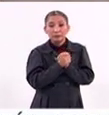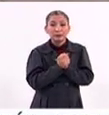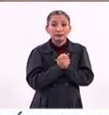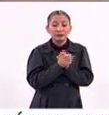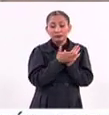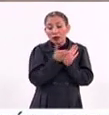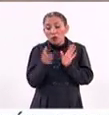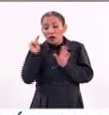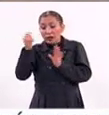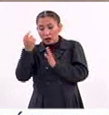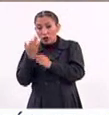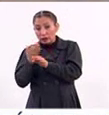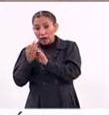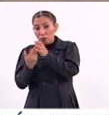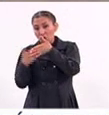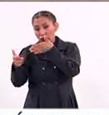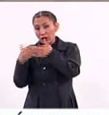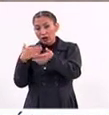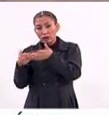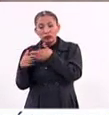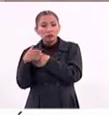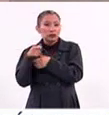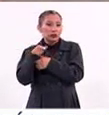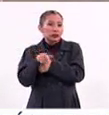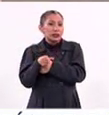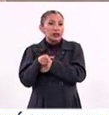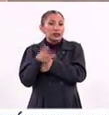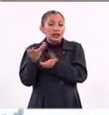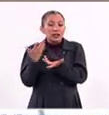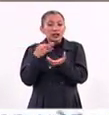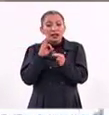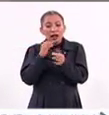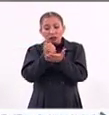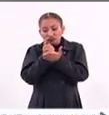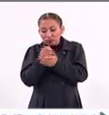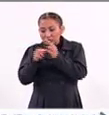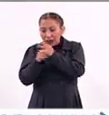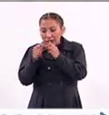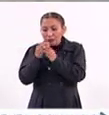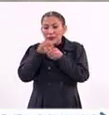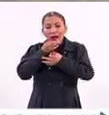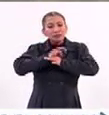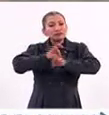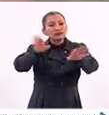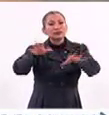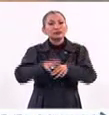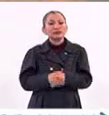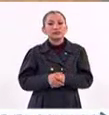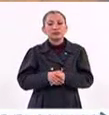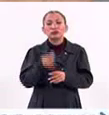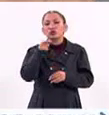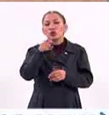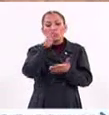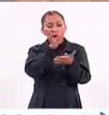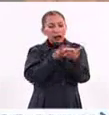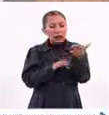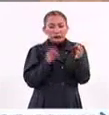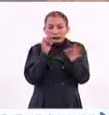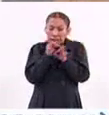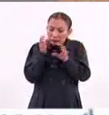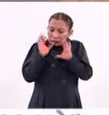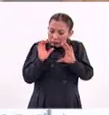y con las técnicas actuales y los medios para difundirlo, ¿no? Tú que leíste así